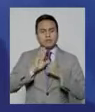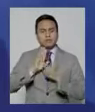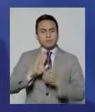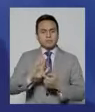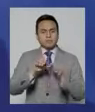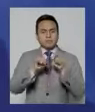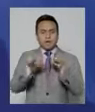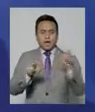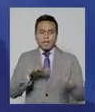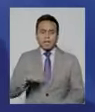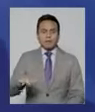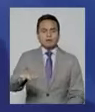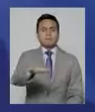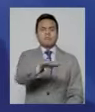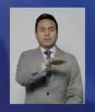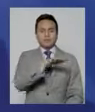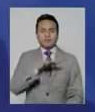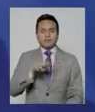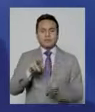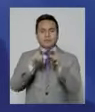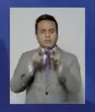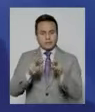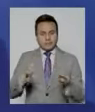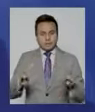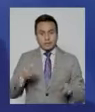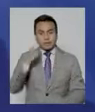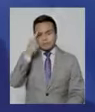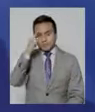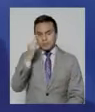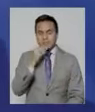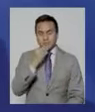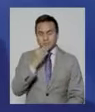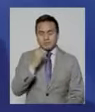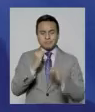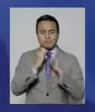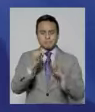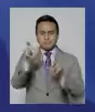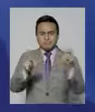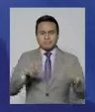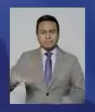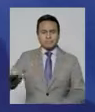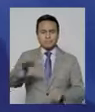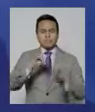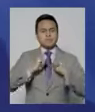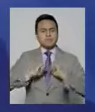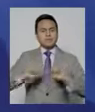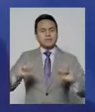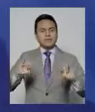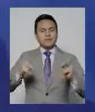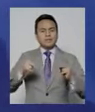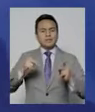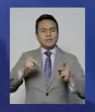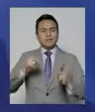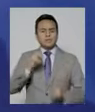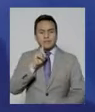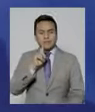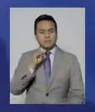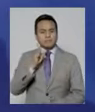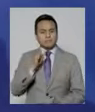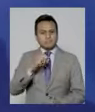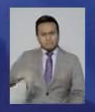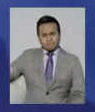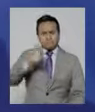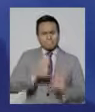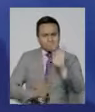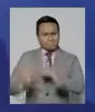transmitir a la población tranquilidad, pero también para transmitir a la población ese mensaje de que tienen que